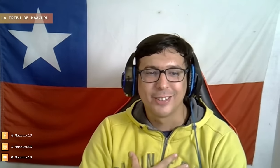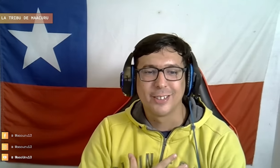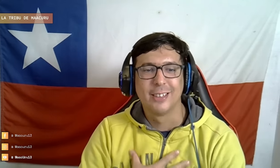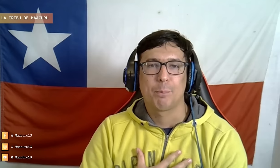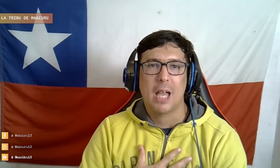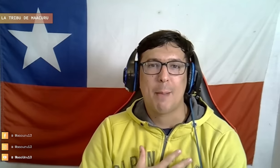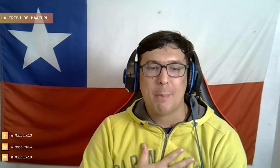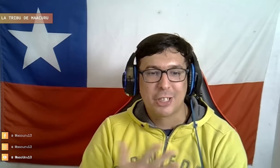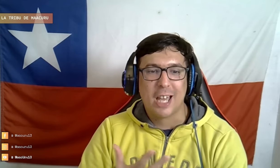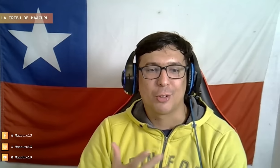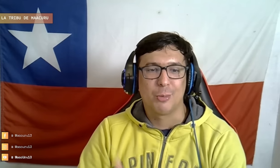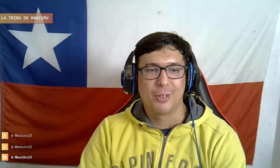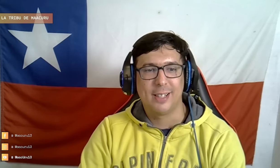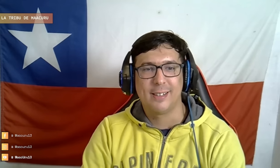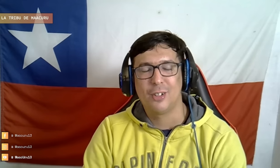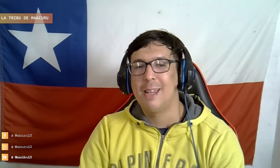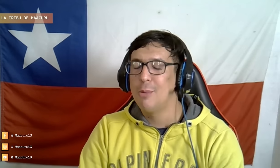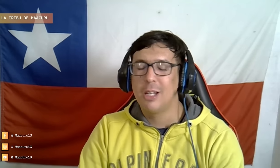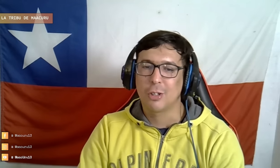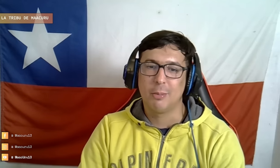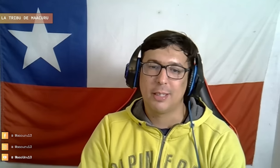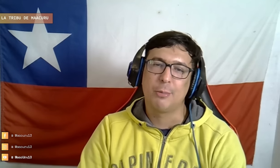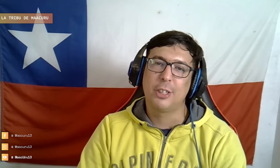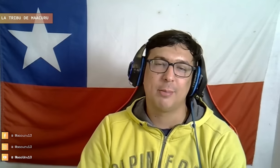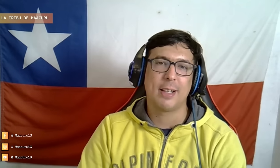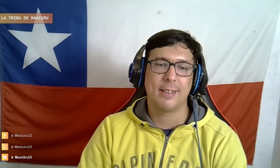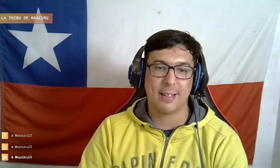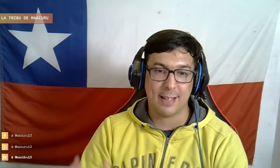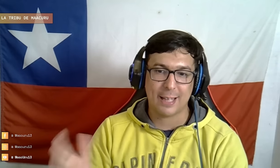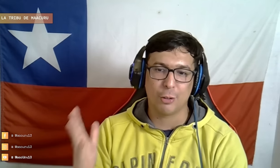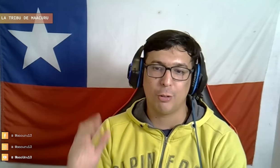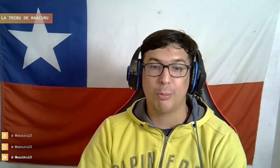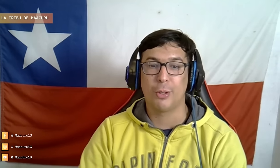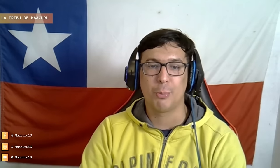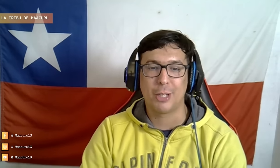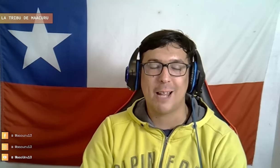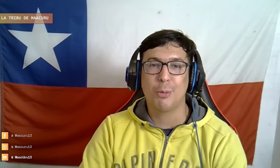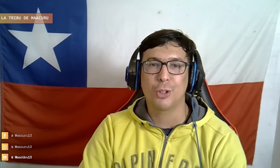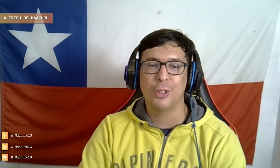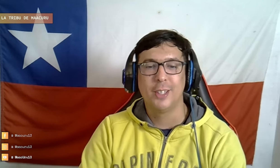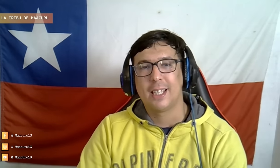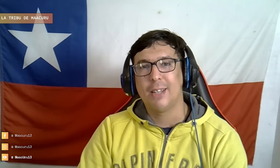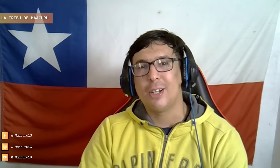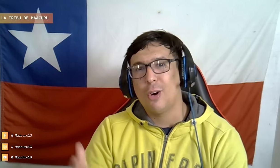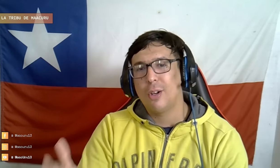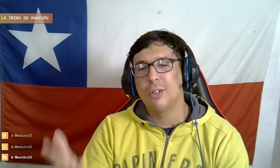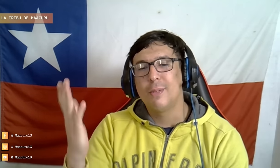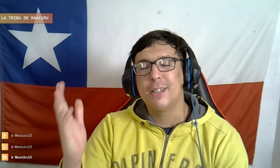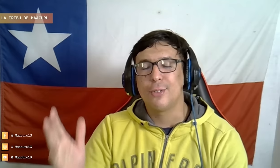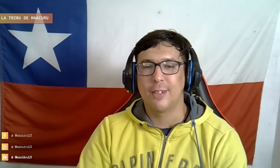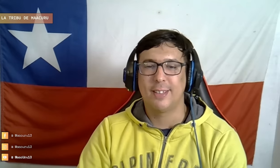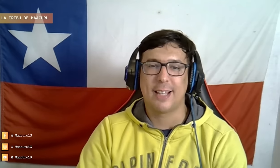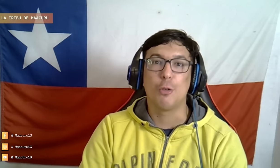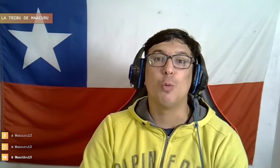corazón apapachado, como se le dice, ¿no? Muy lindos comentarios. Muchísimas gracias a todos por el apoyo. Y bueno, no